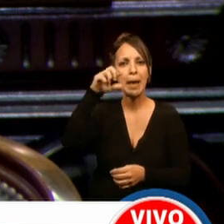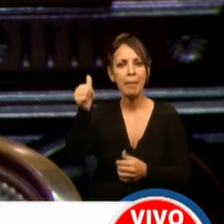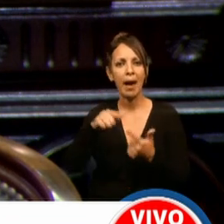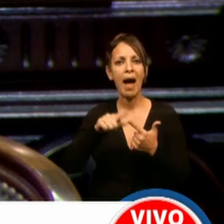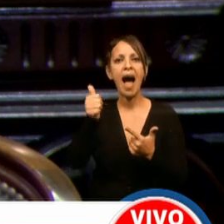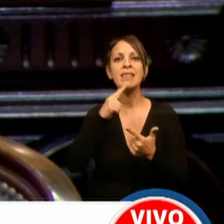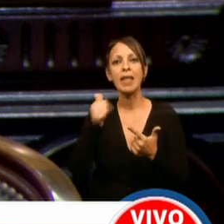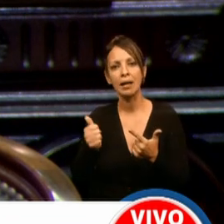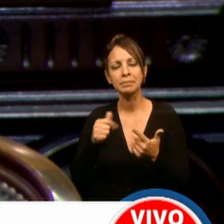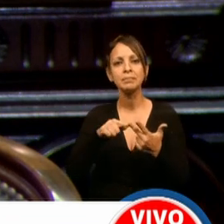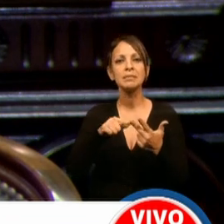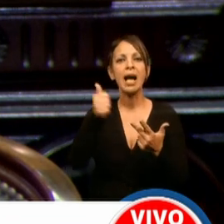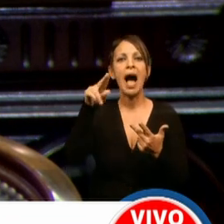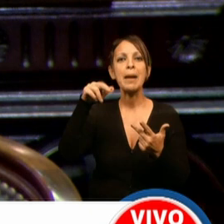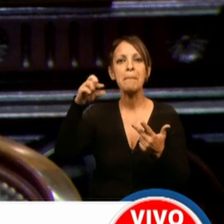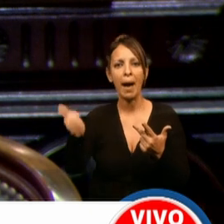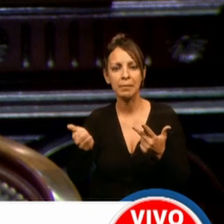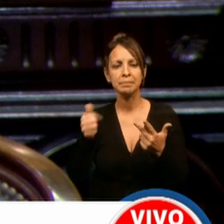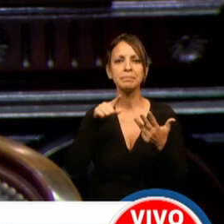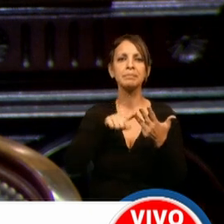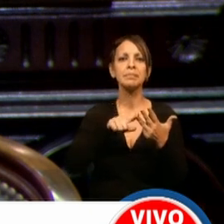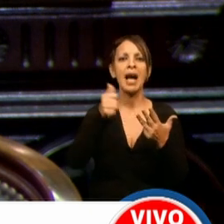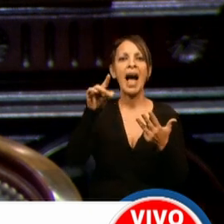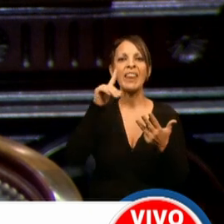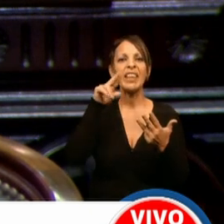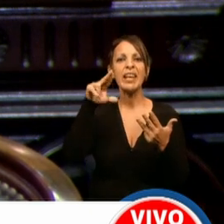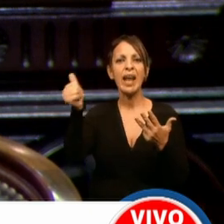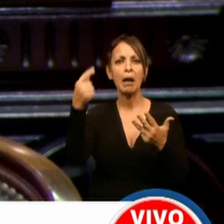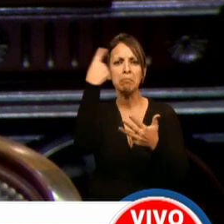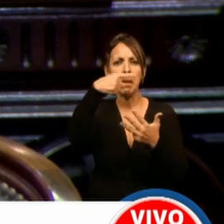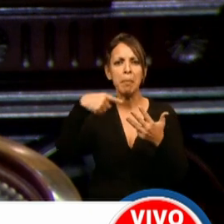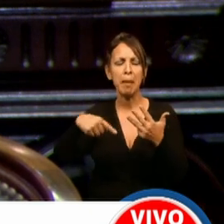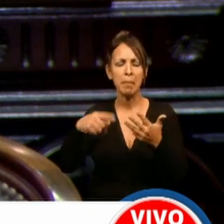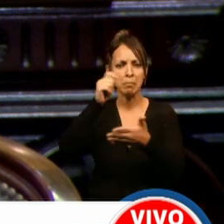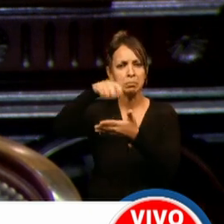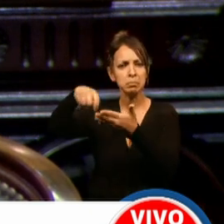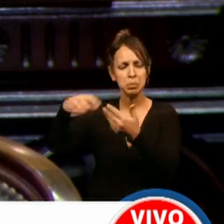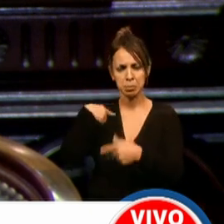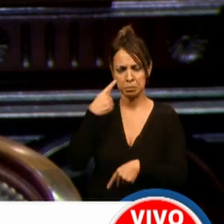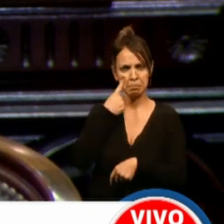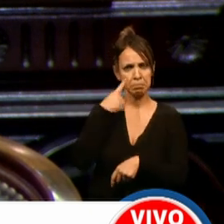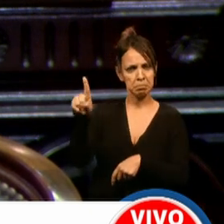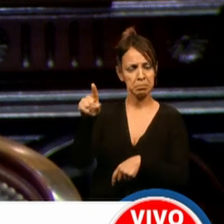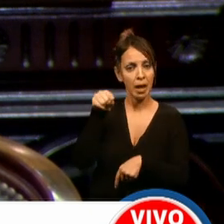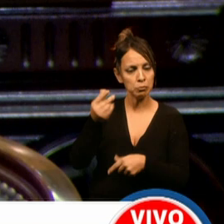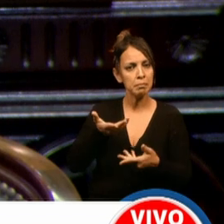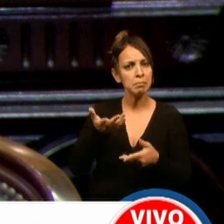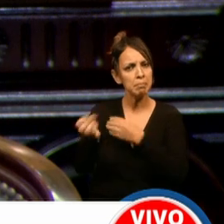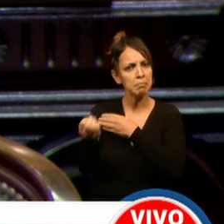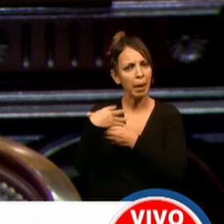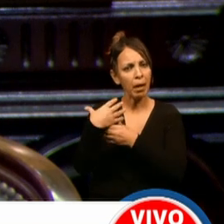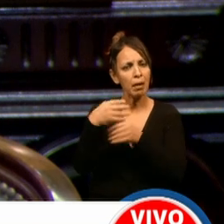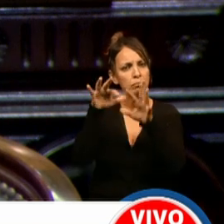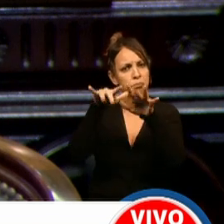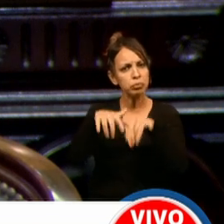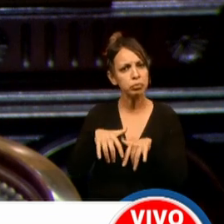ata el presidente de arpa el presidente de adirá a quienes no conozco y que me han invitado me han enviado una carta